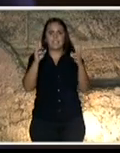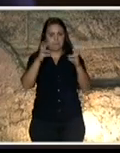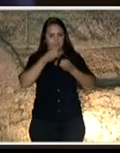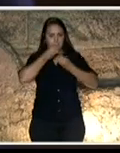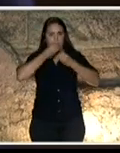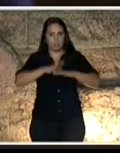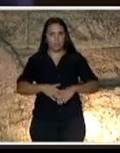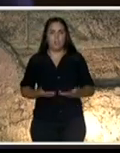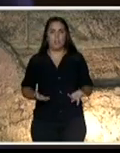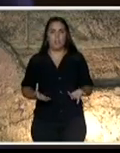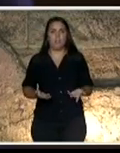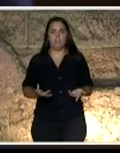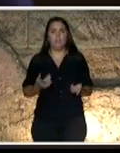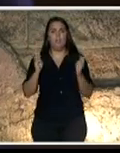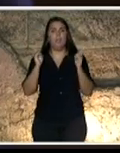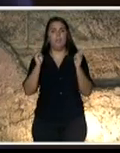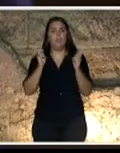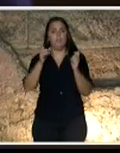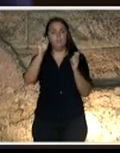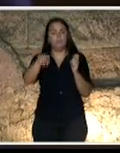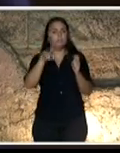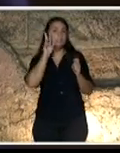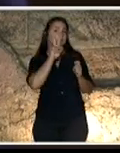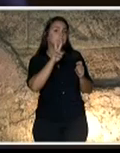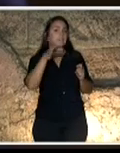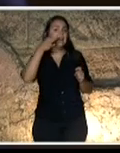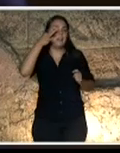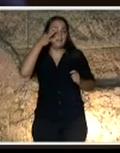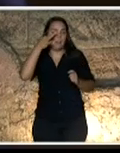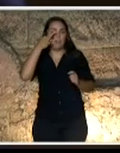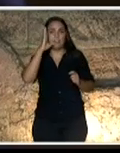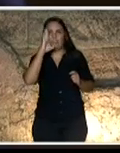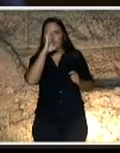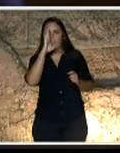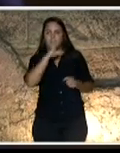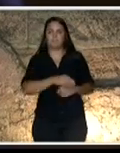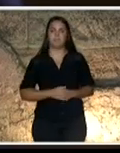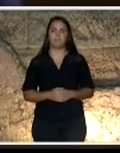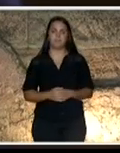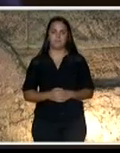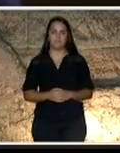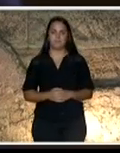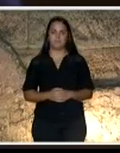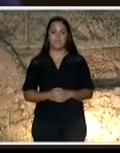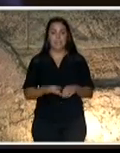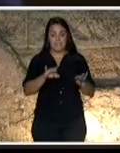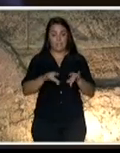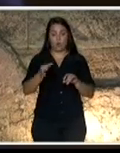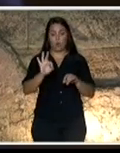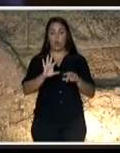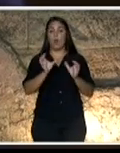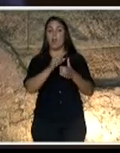históricos sino la manifestación visible de una realidad escondida? Ninguna región o autonomía